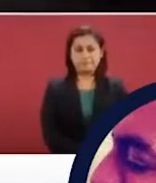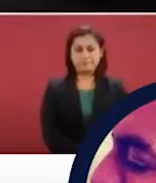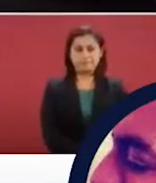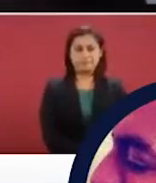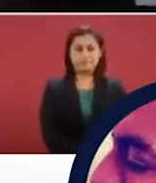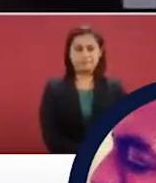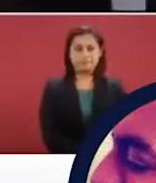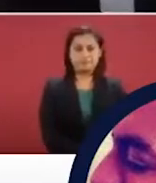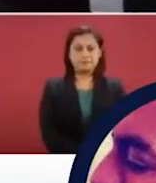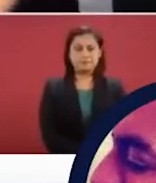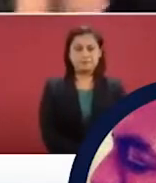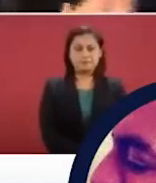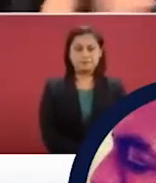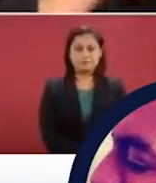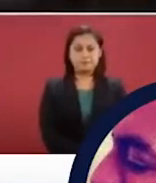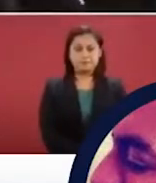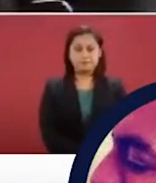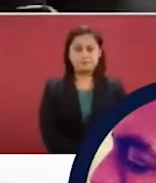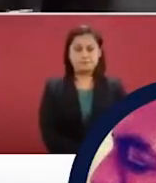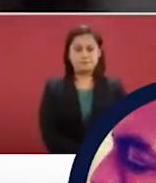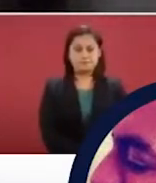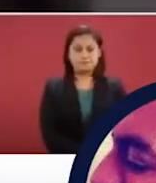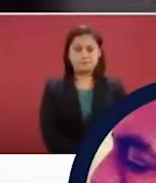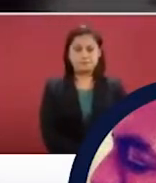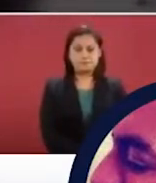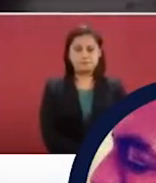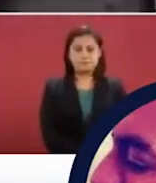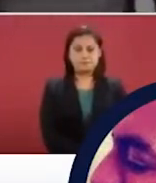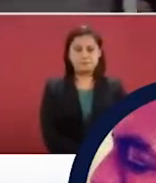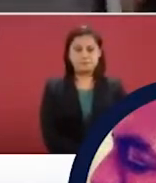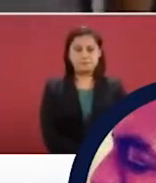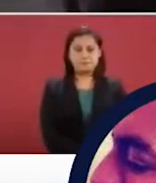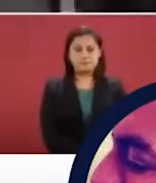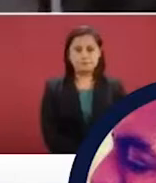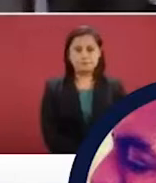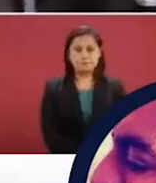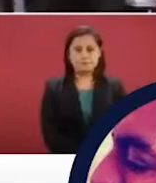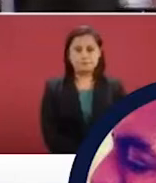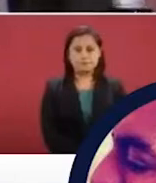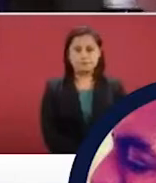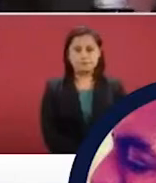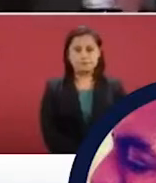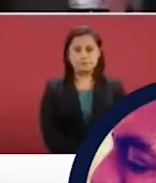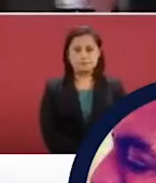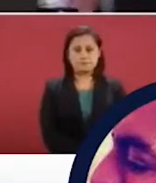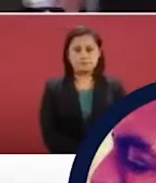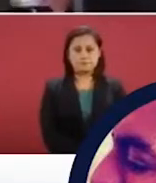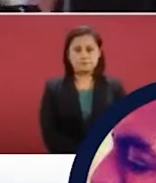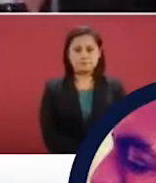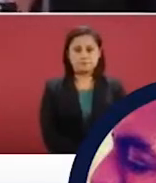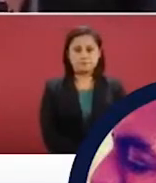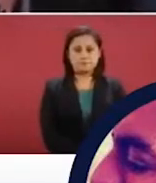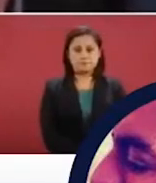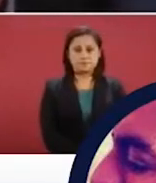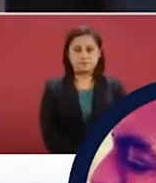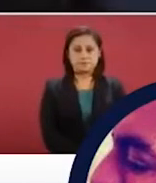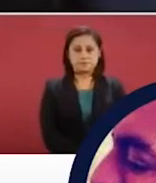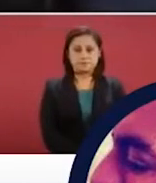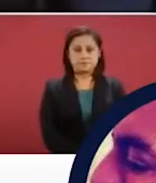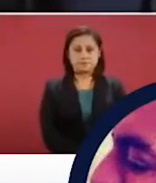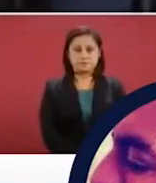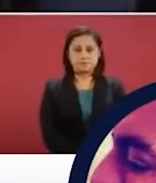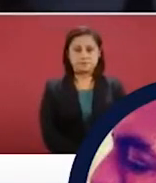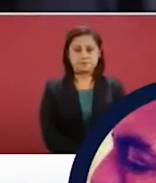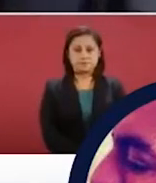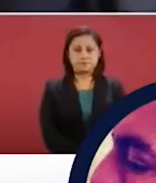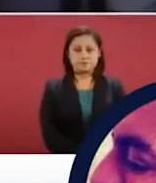agua, saneamiento y también trenes. Y pues él confió también que con esto pues logren pues acelerar la economía para